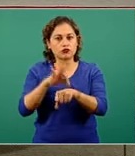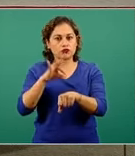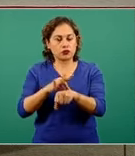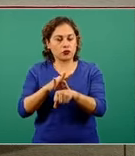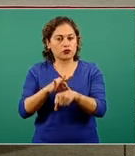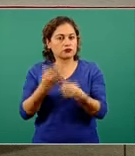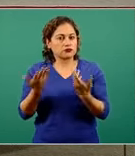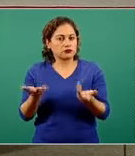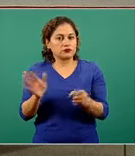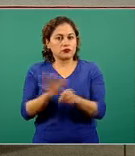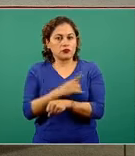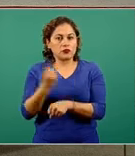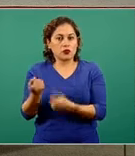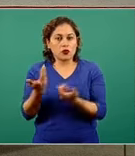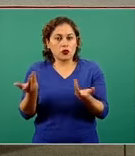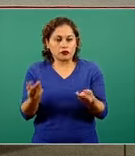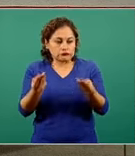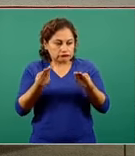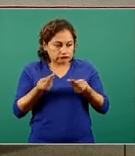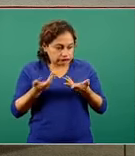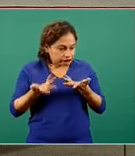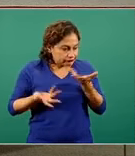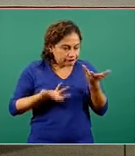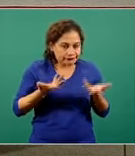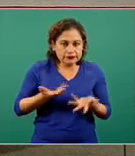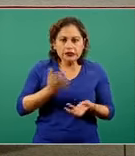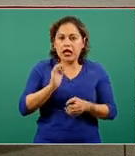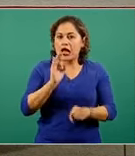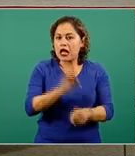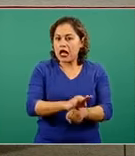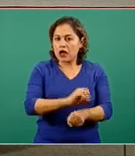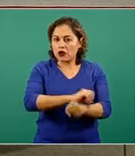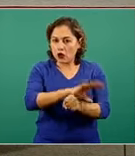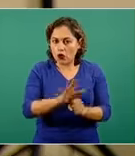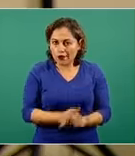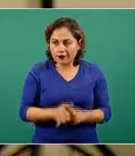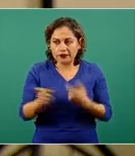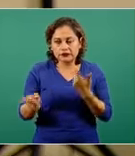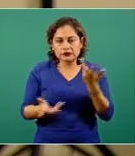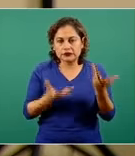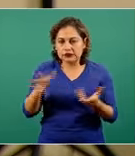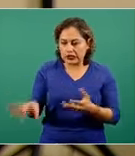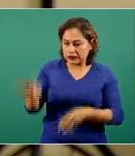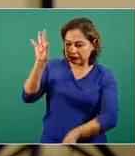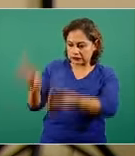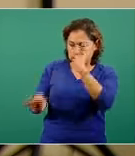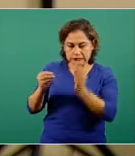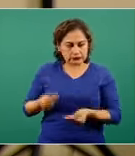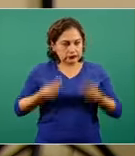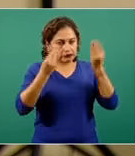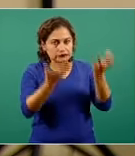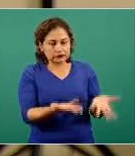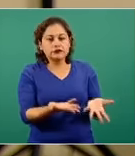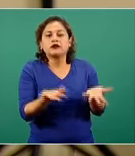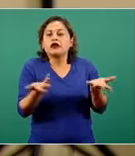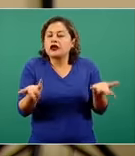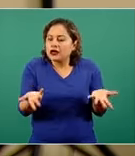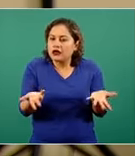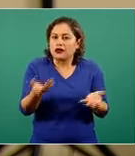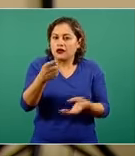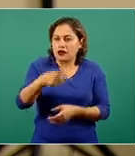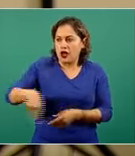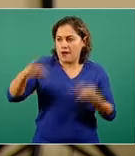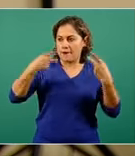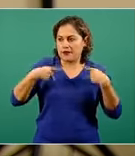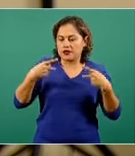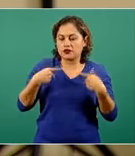un tratamiento claro contra COVID están haciendo lo que pueden. Entonces, pues también para que la población sepa qué implica tomar